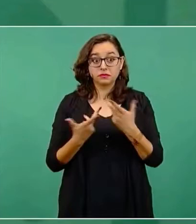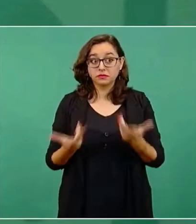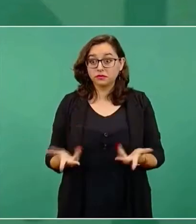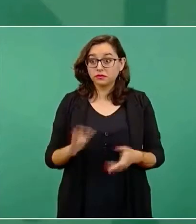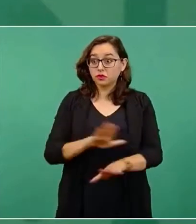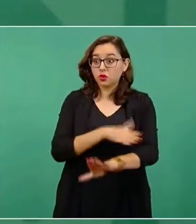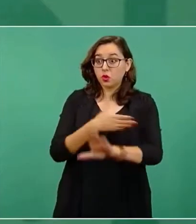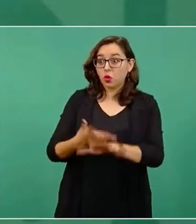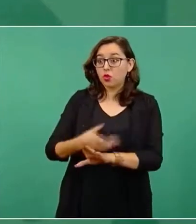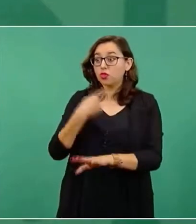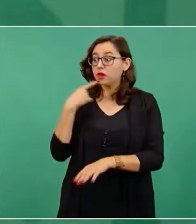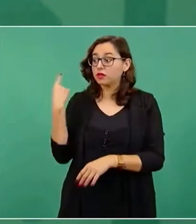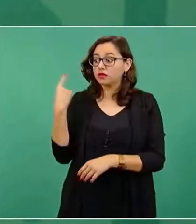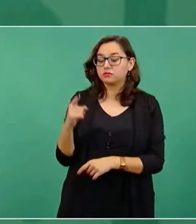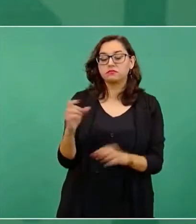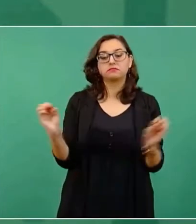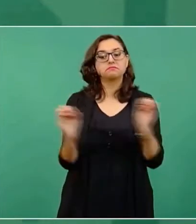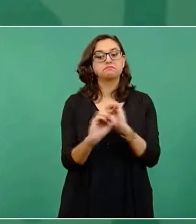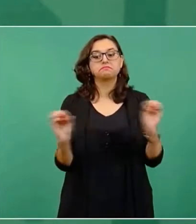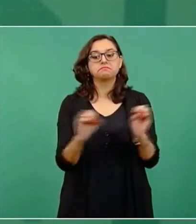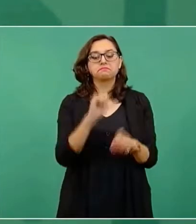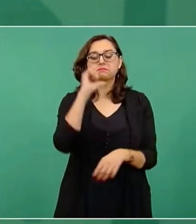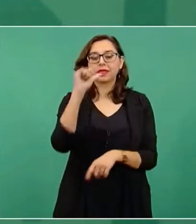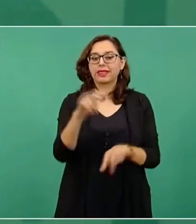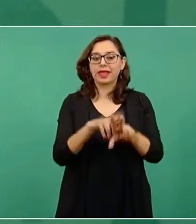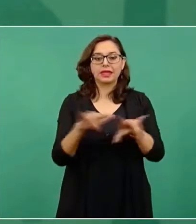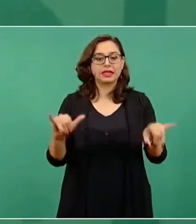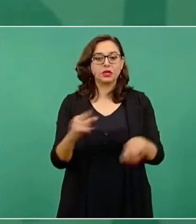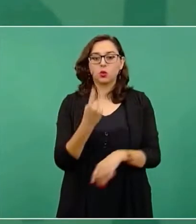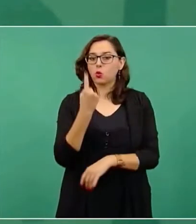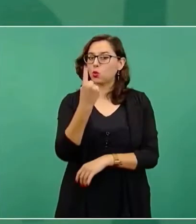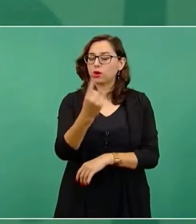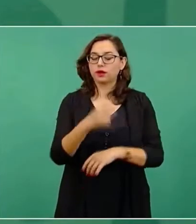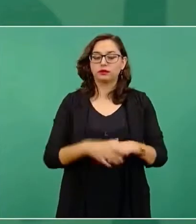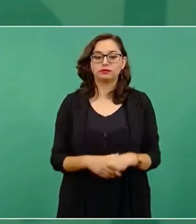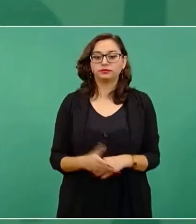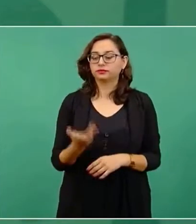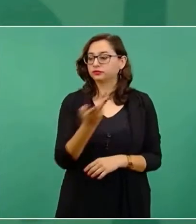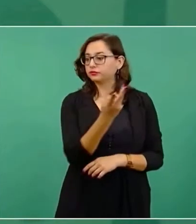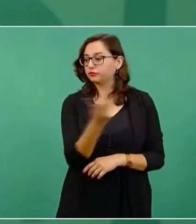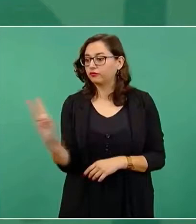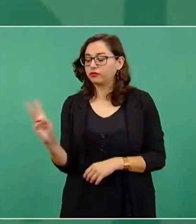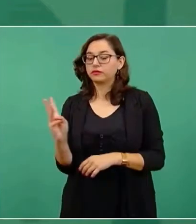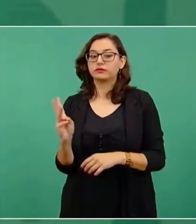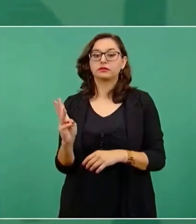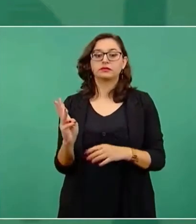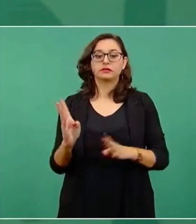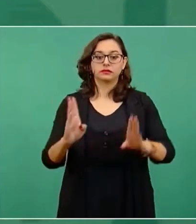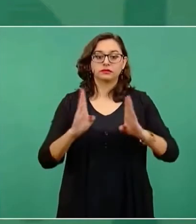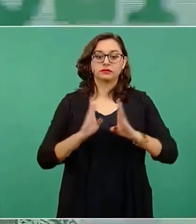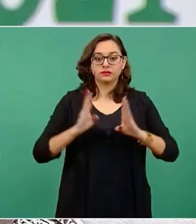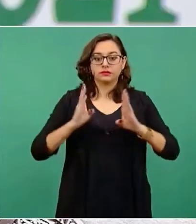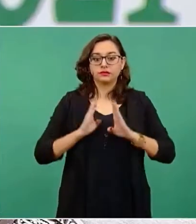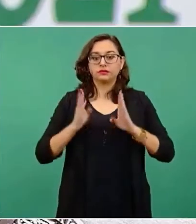operaciones. Nuestro personal a la hora de actuar, ya sea el Ejército, la Fuerza Aérea,